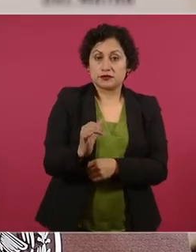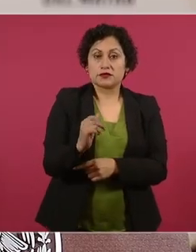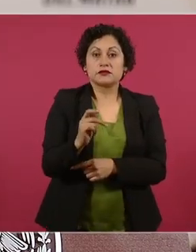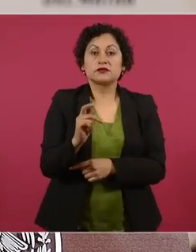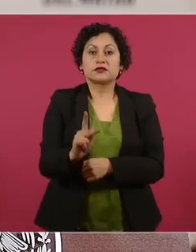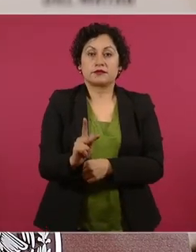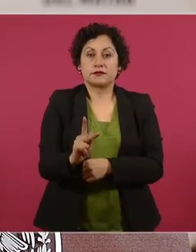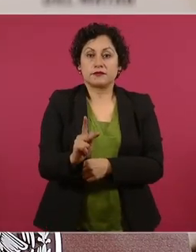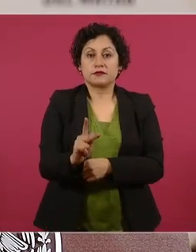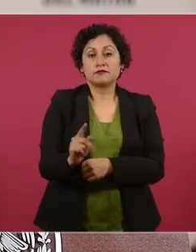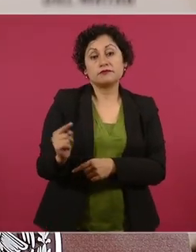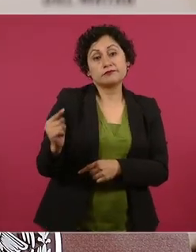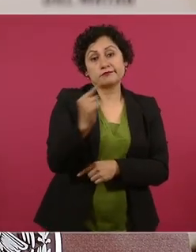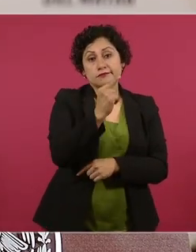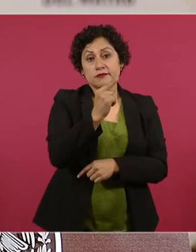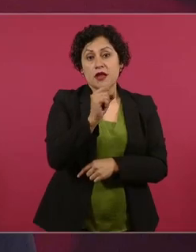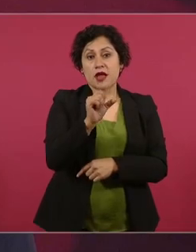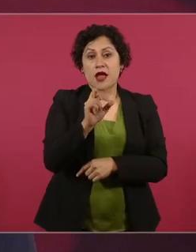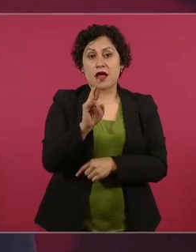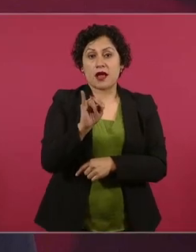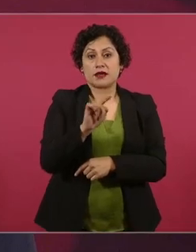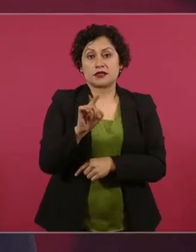Arizona.